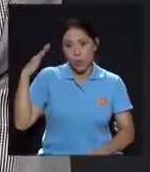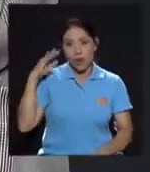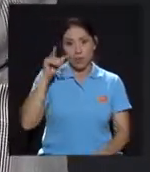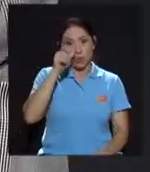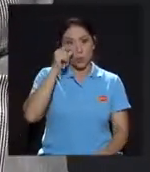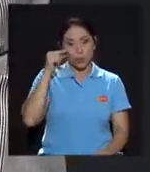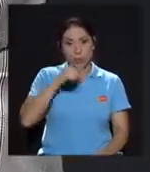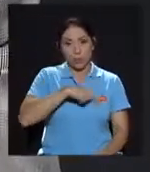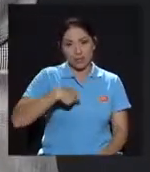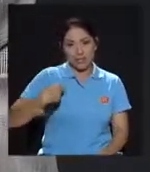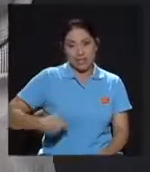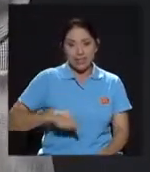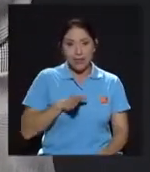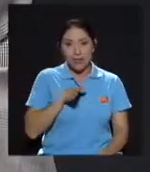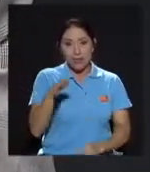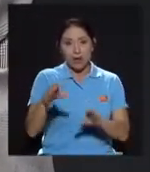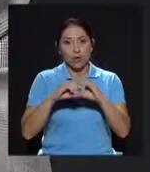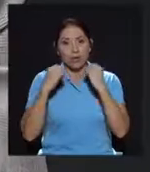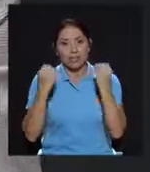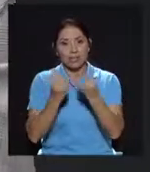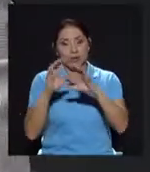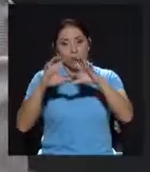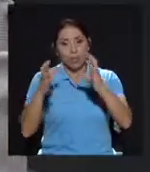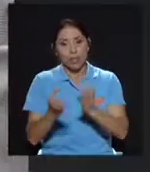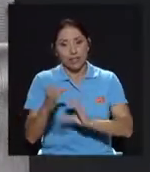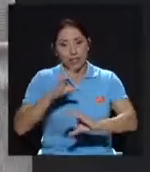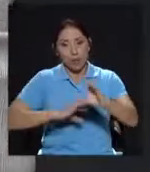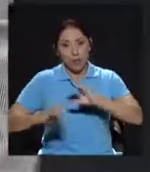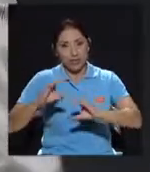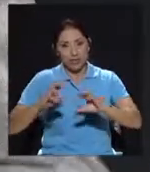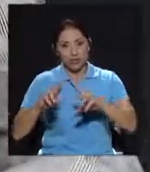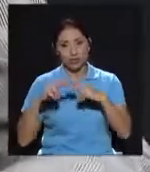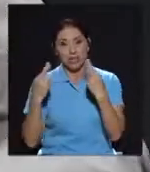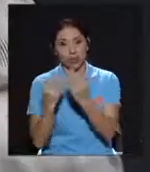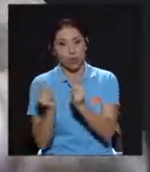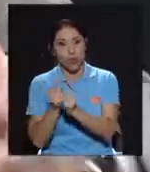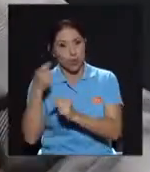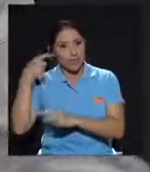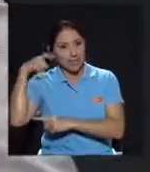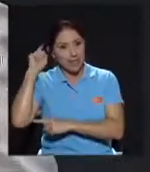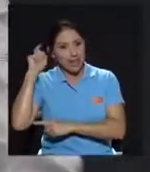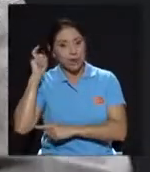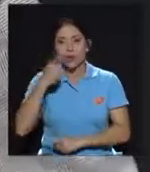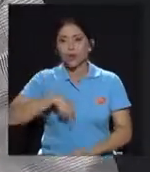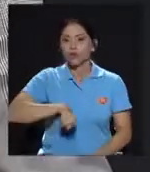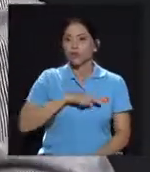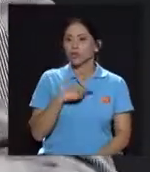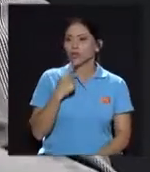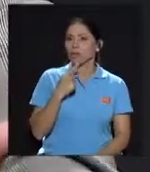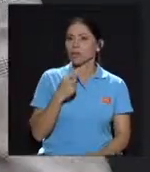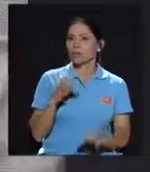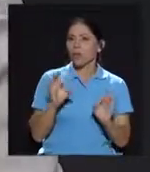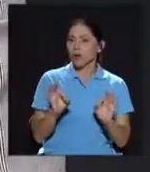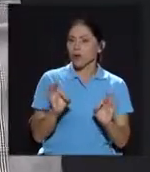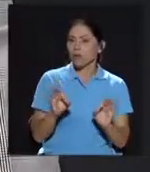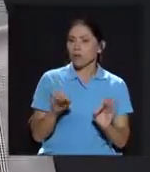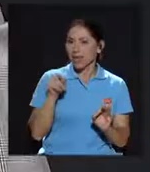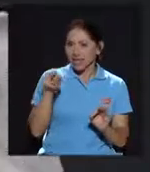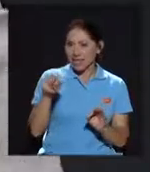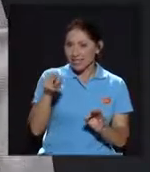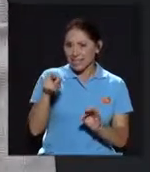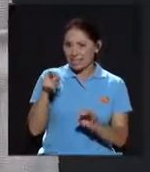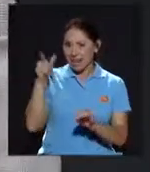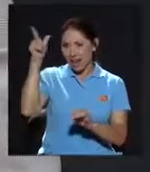comercio se reunió con el secretario general de la nación a nivel de comercio y dijimos a ver esa es la lógica en la cual la misma organización está